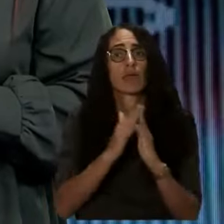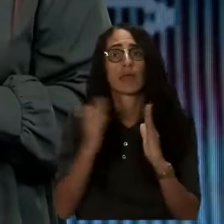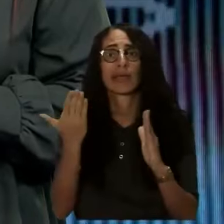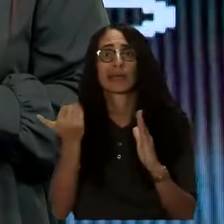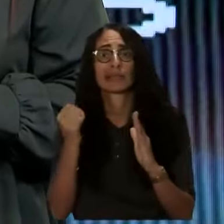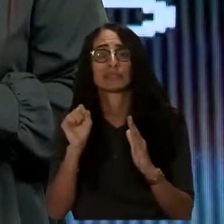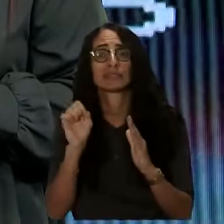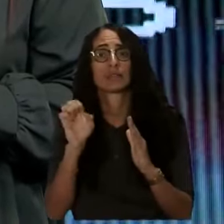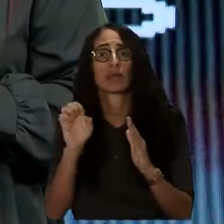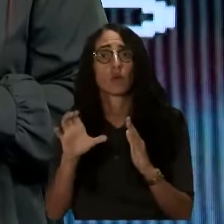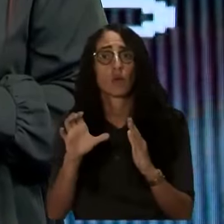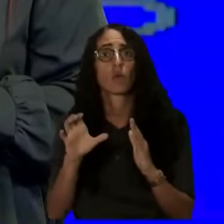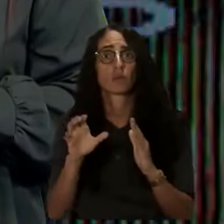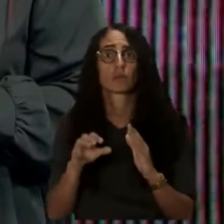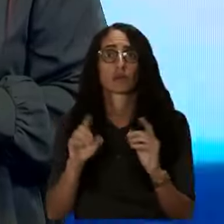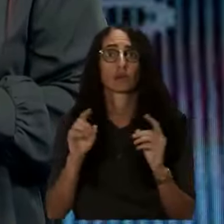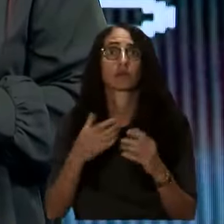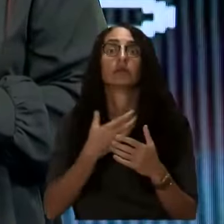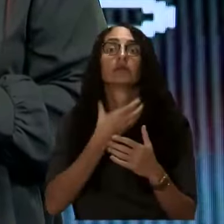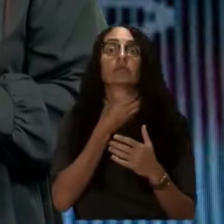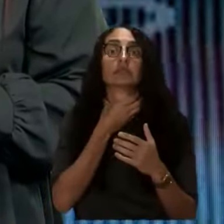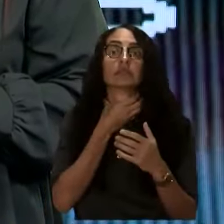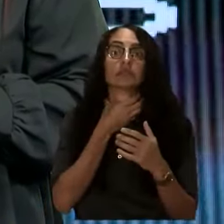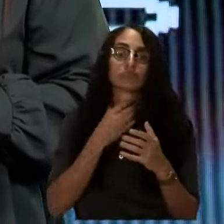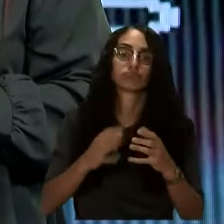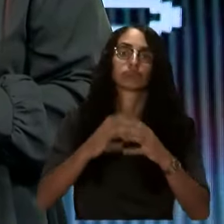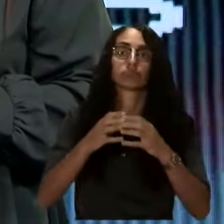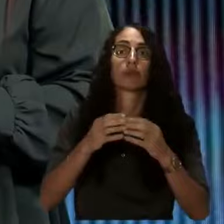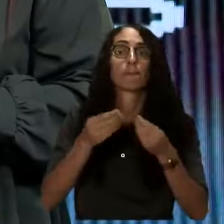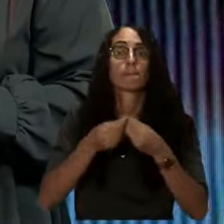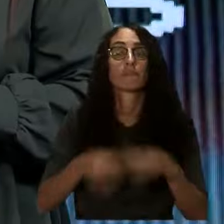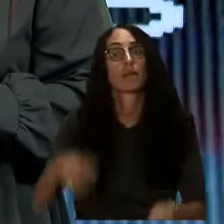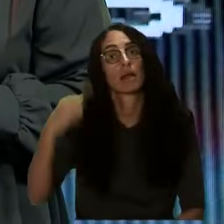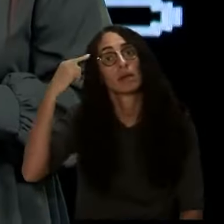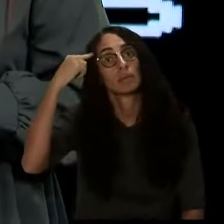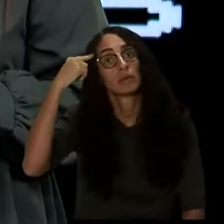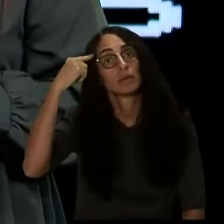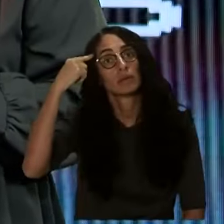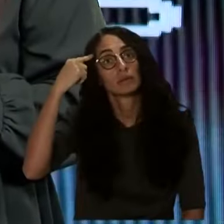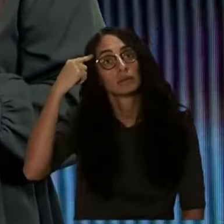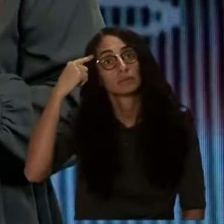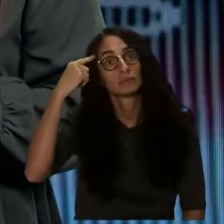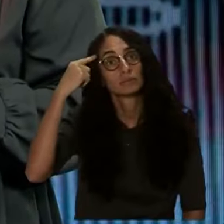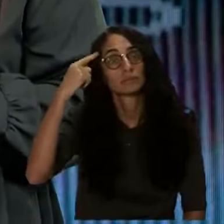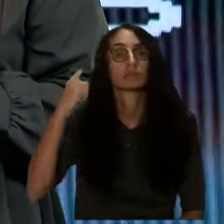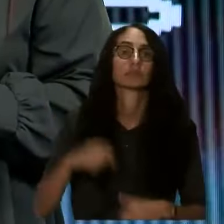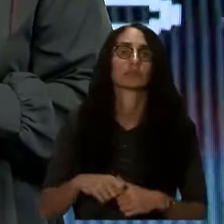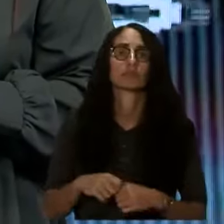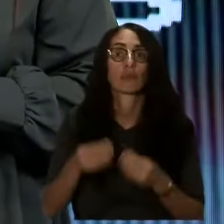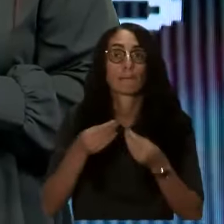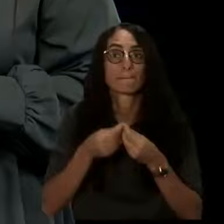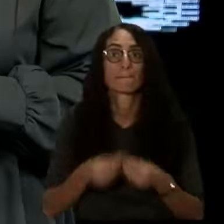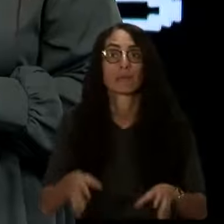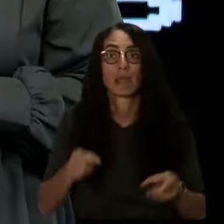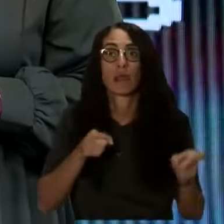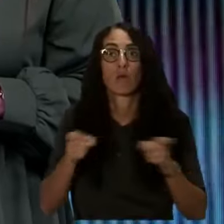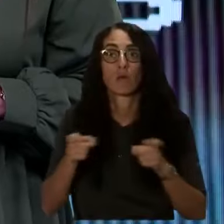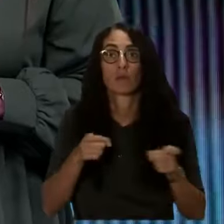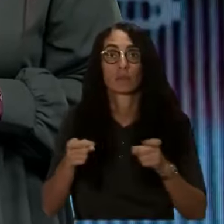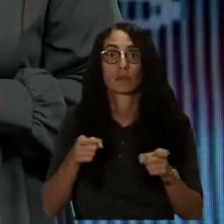es lo que toma para que una víctima de estrangulamiento pierda el conocimiento y el aos pierde el control